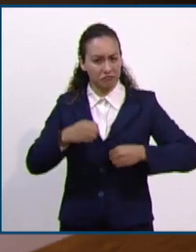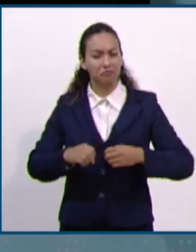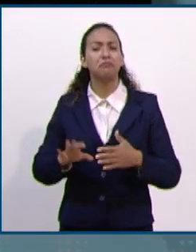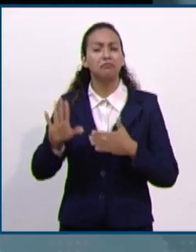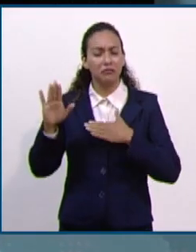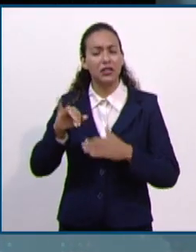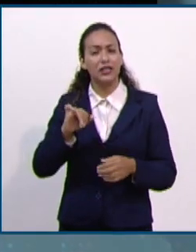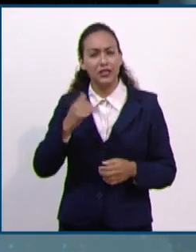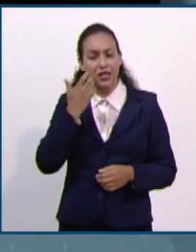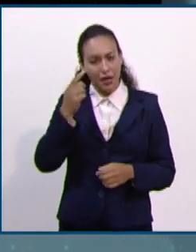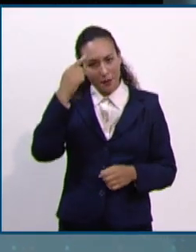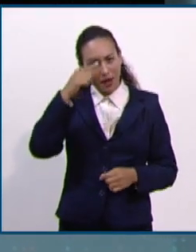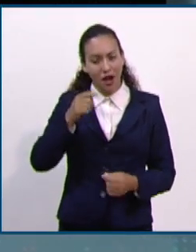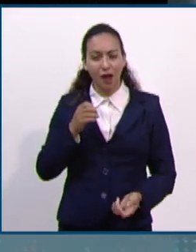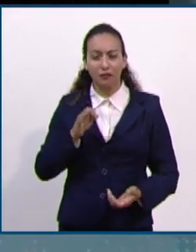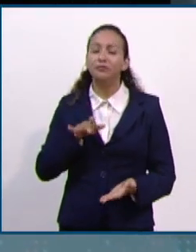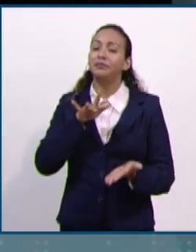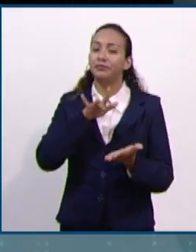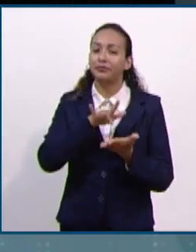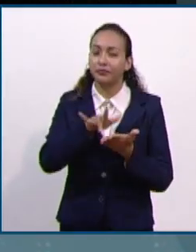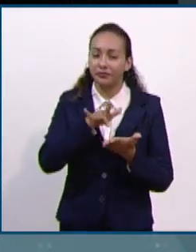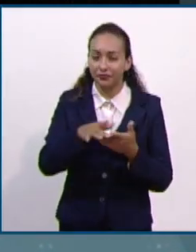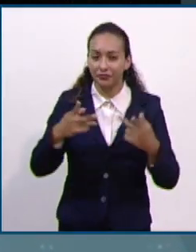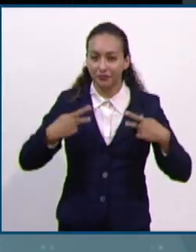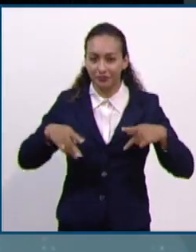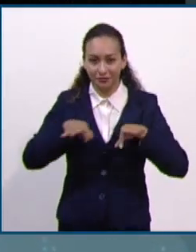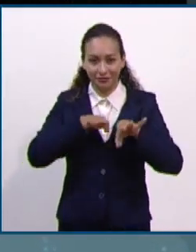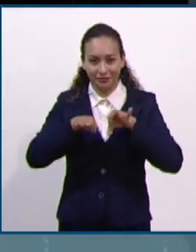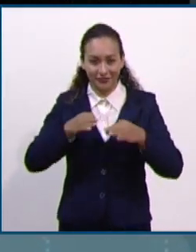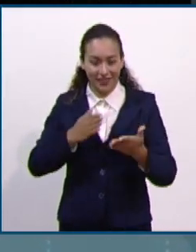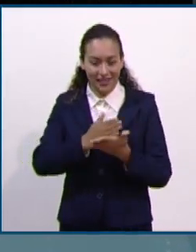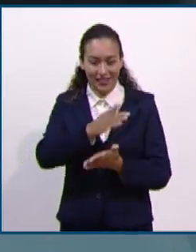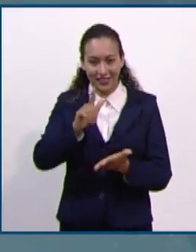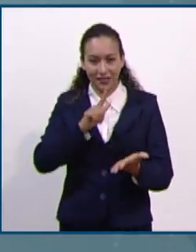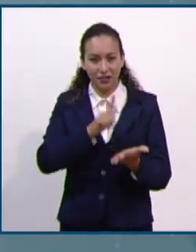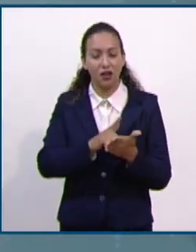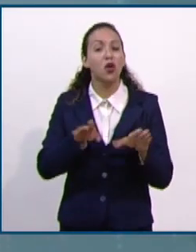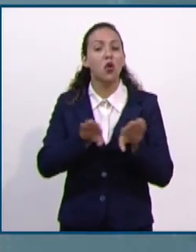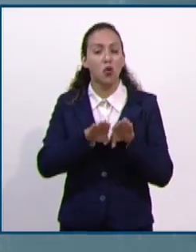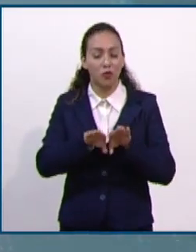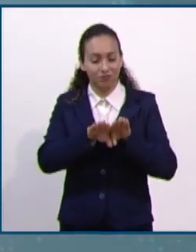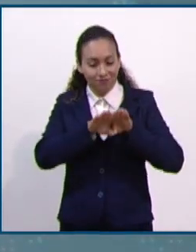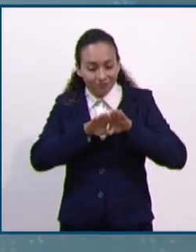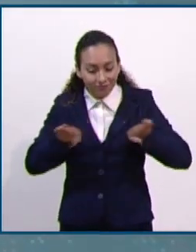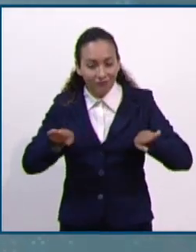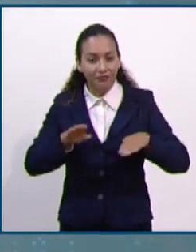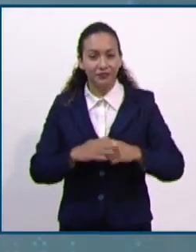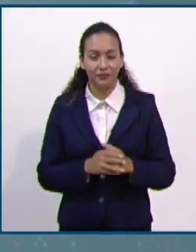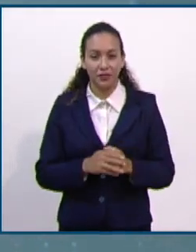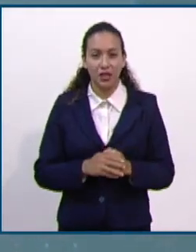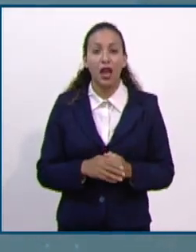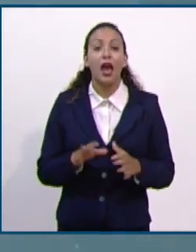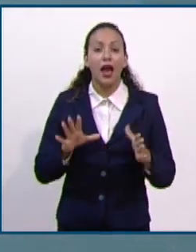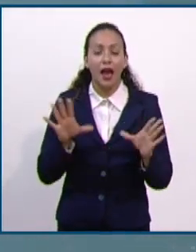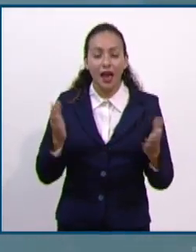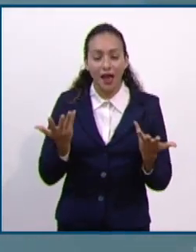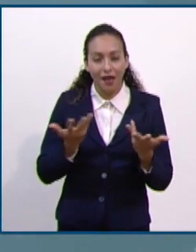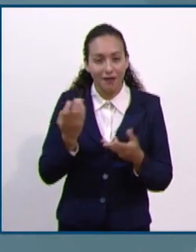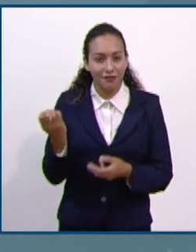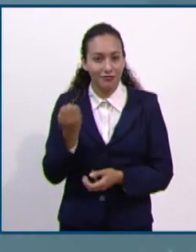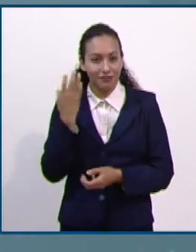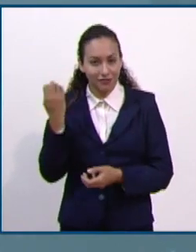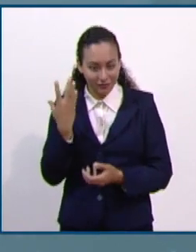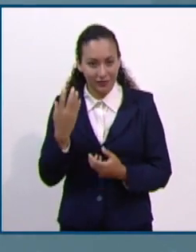de la justicia laboral completa e imparcial, al dar inicio al desarrollo de las guías de conducción de audiencias en esta